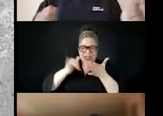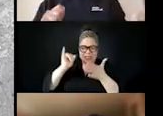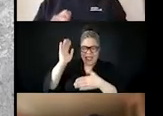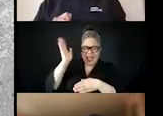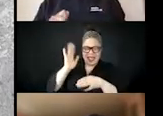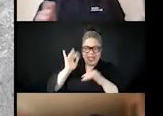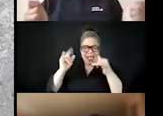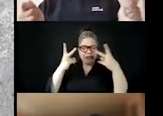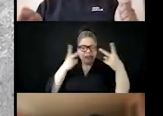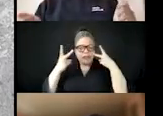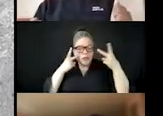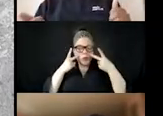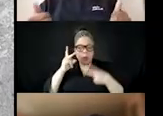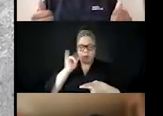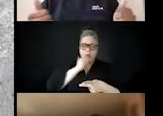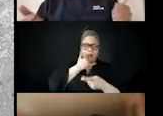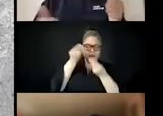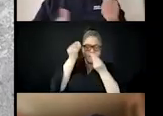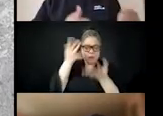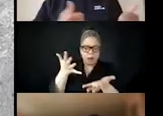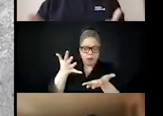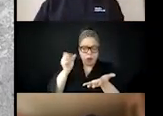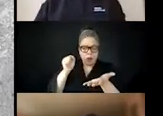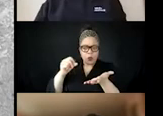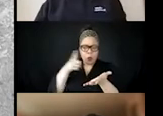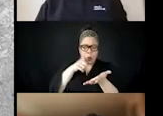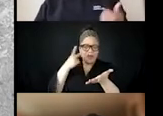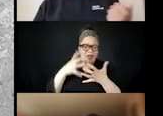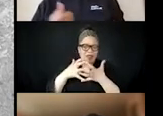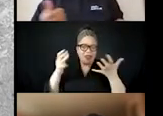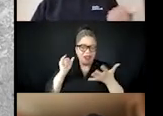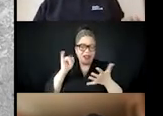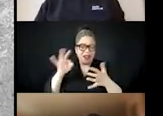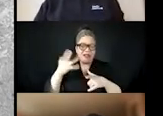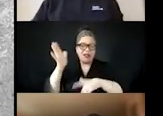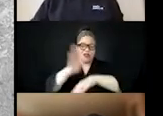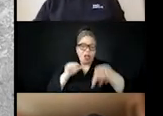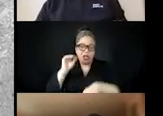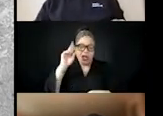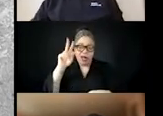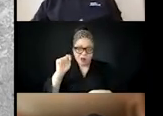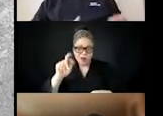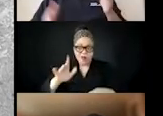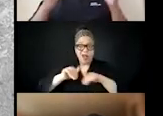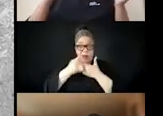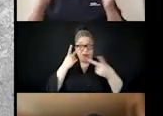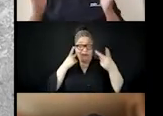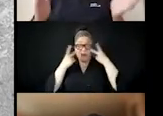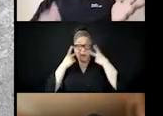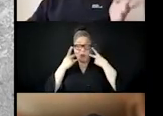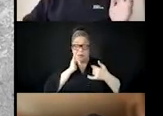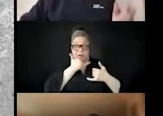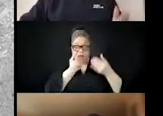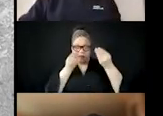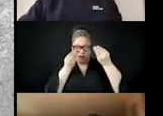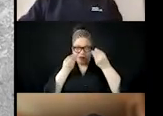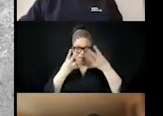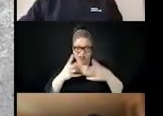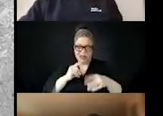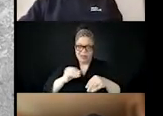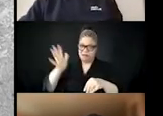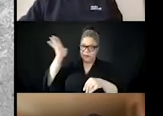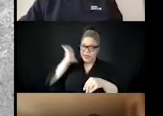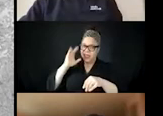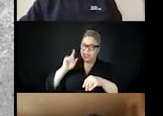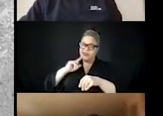erróneos hemos hecho llamados a como la información del pasado nos ha llevado al lugar en